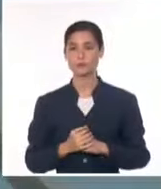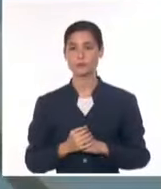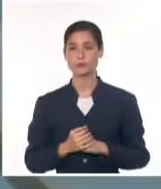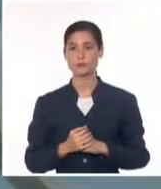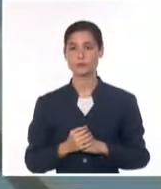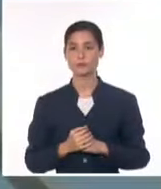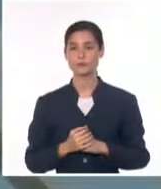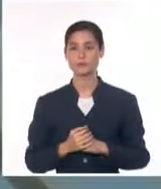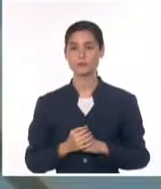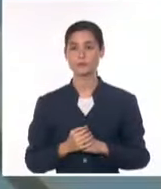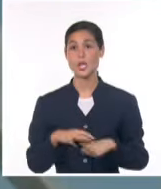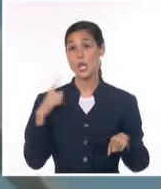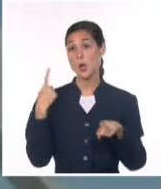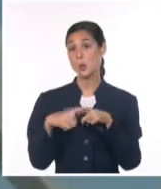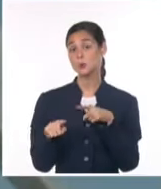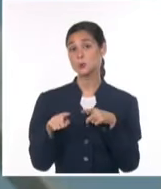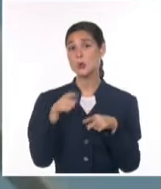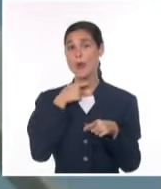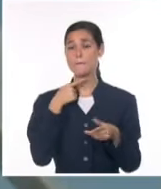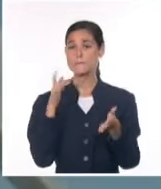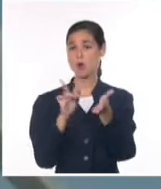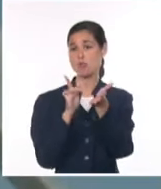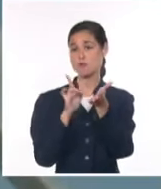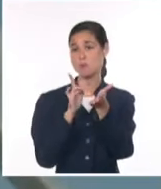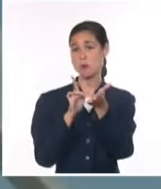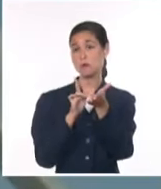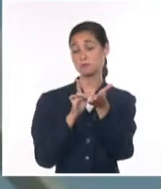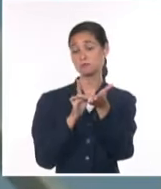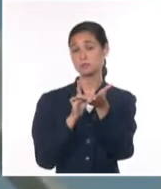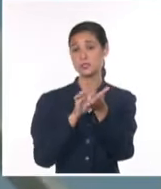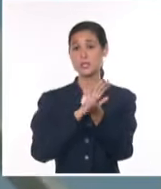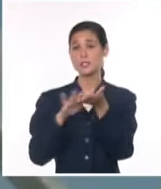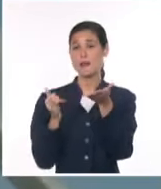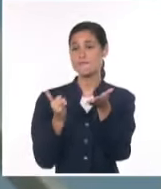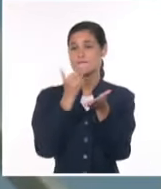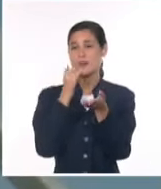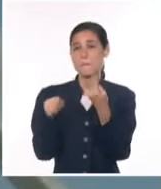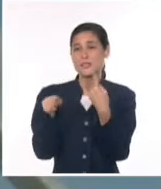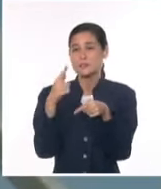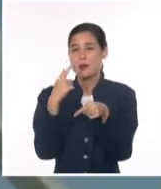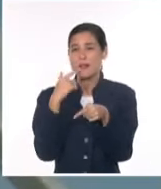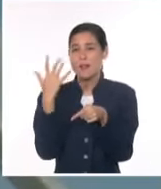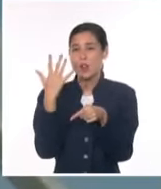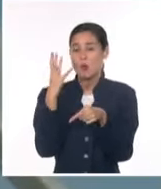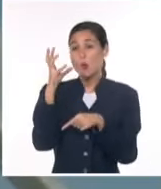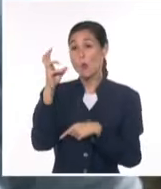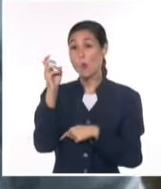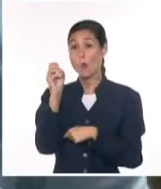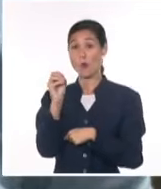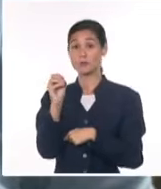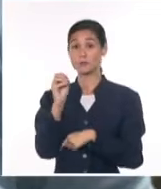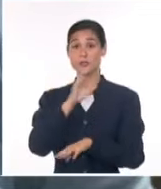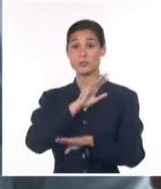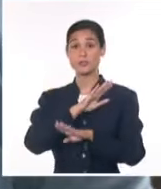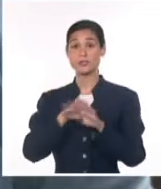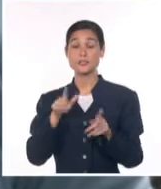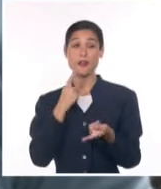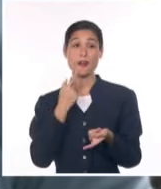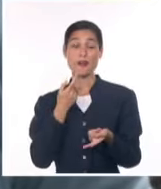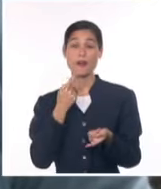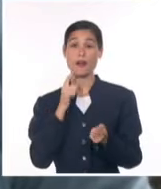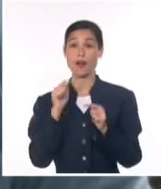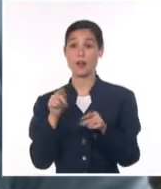a la telefonía móvil, ahora mismo las principales afectaciones que tenemos están en las outdoors